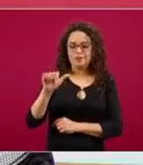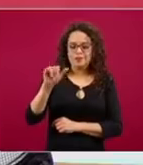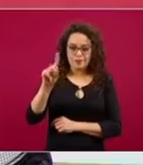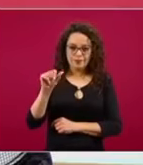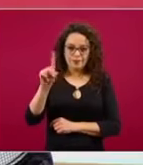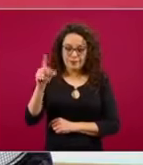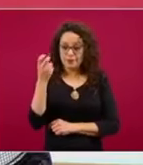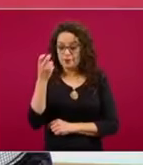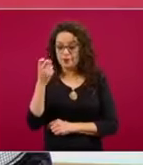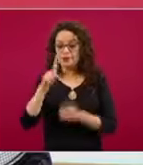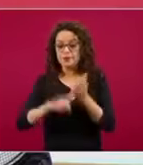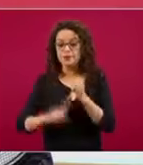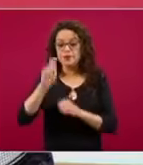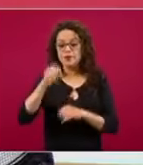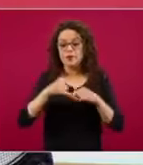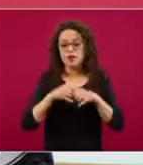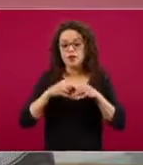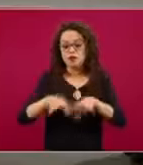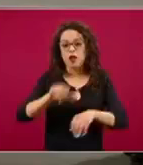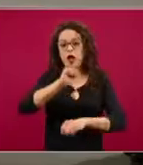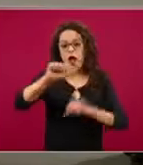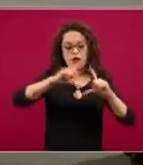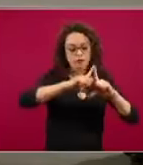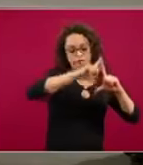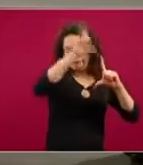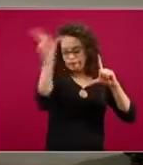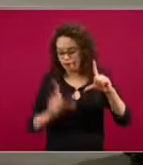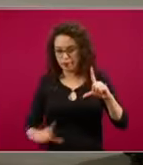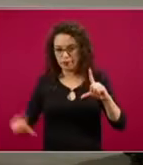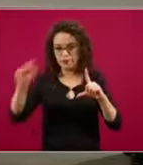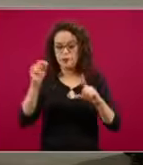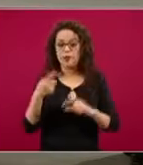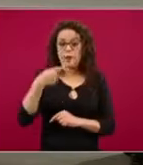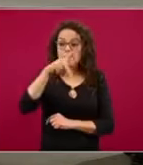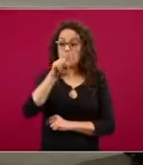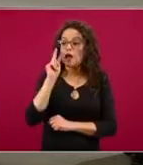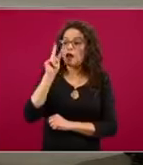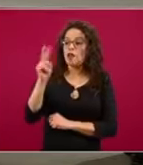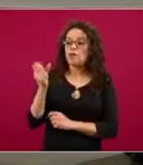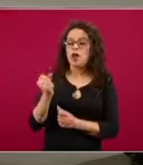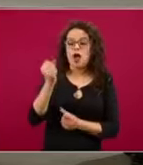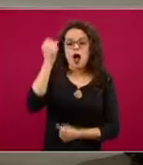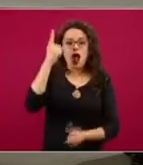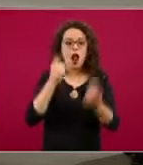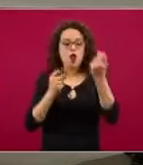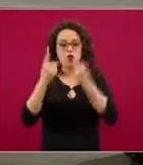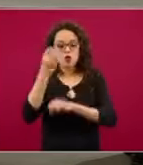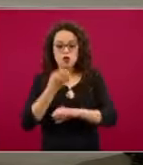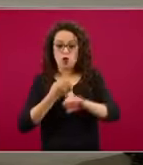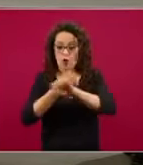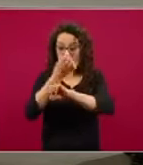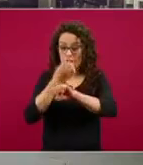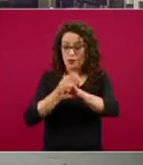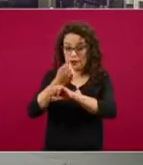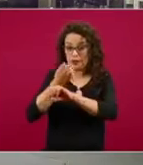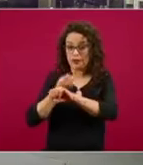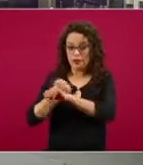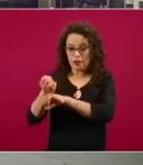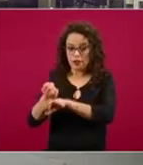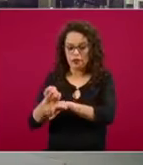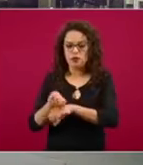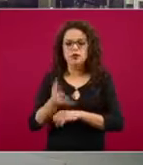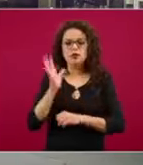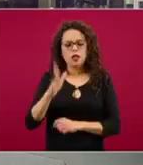curva o la información nacional. Pero cuando vemos algunas entidades federativas, sobre todo aquellas que tienen ya